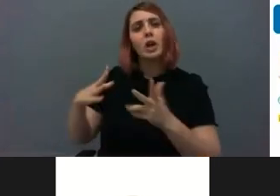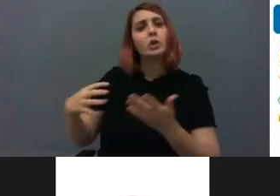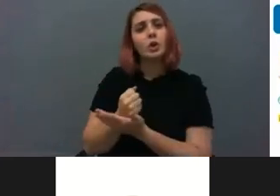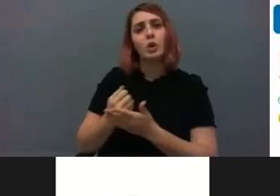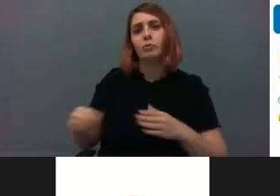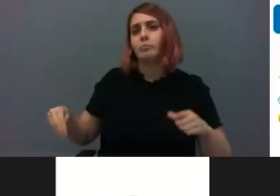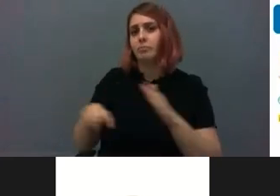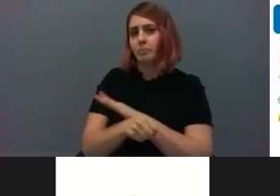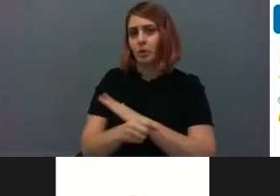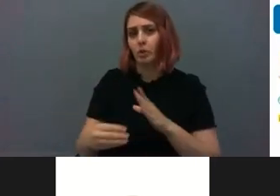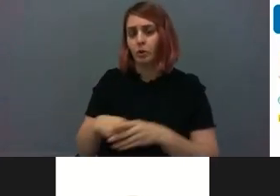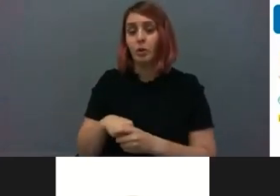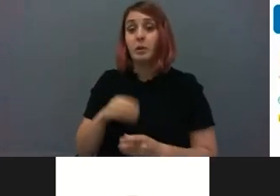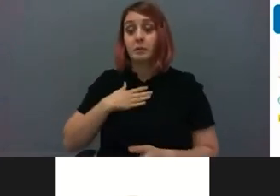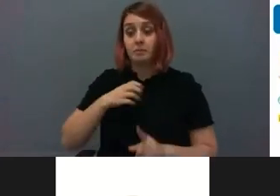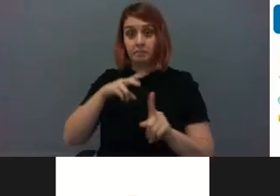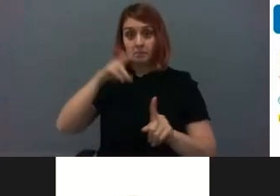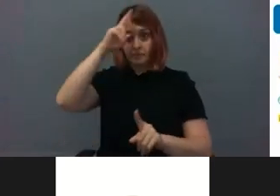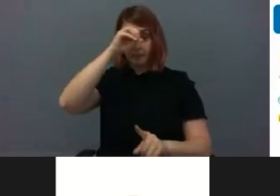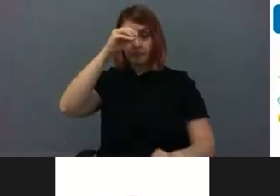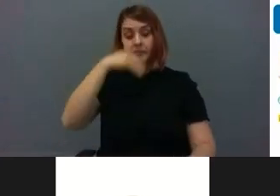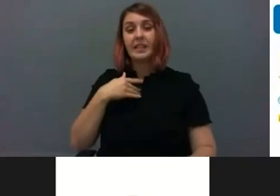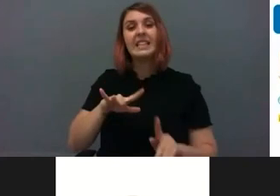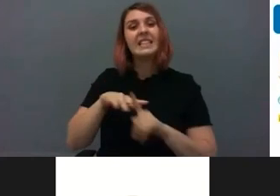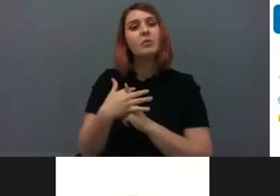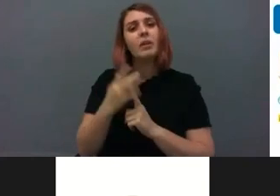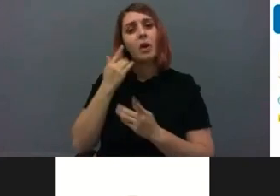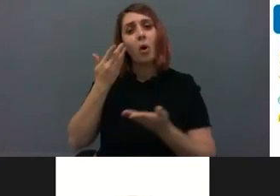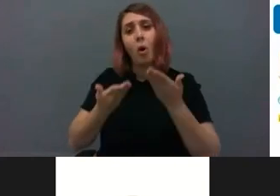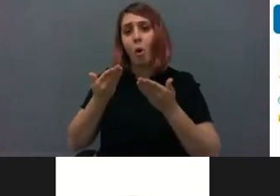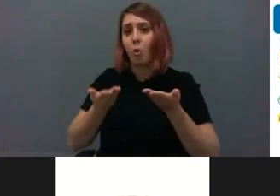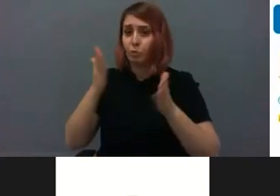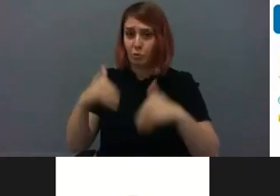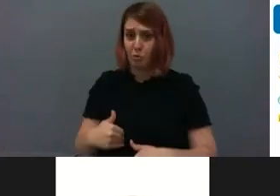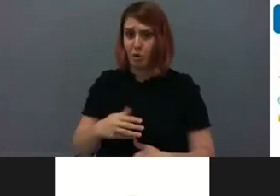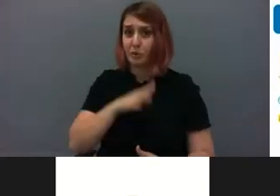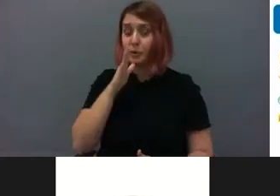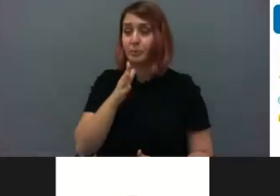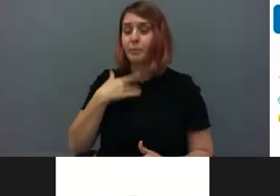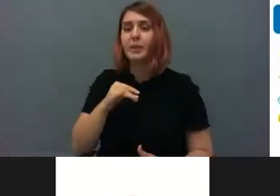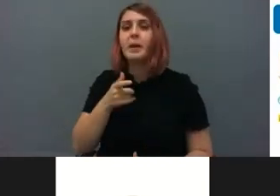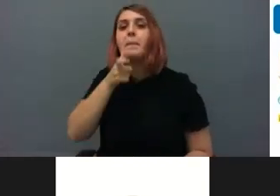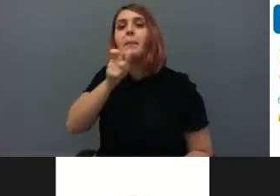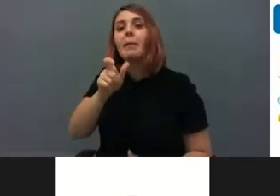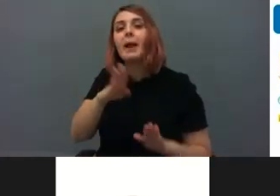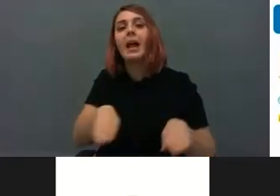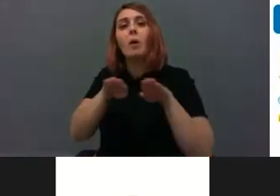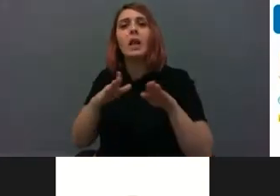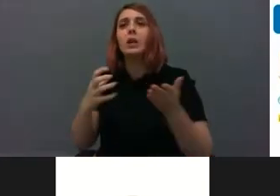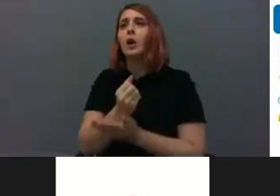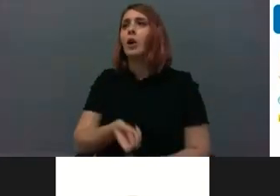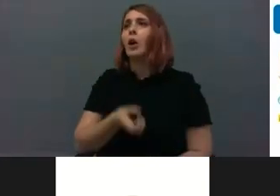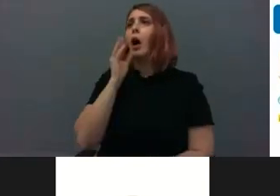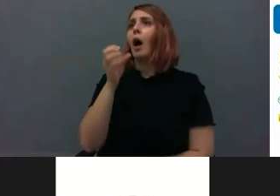todos. Bajo mi punto de vista, esta situación es una verdadera injusticia. Porque aunque con la palabra igualdad se llenan la boca todos los